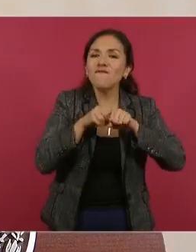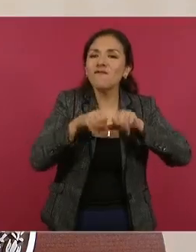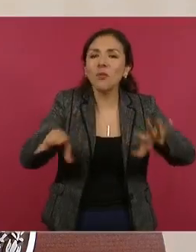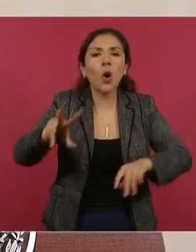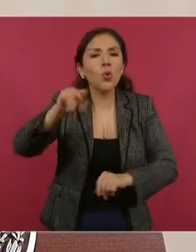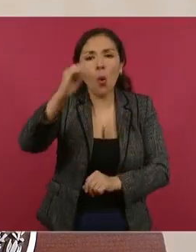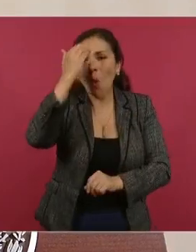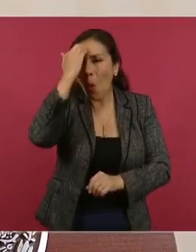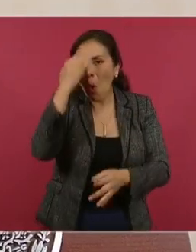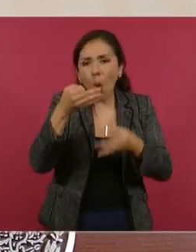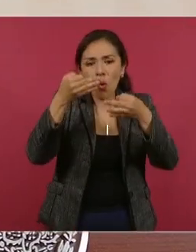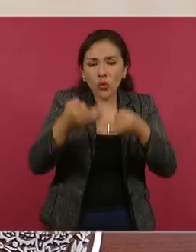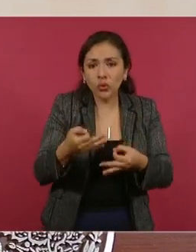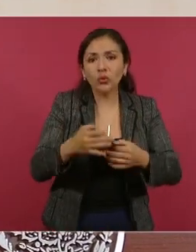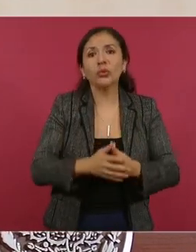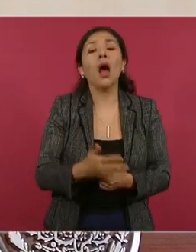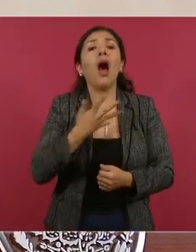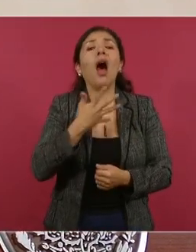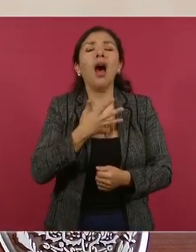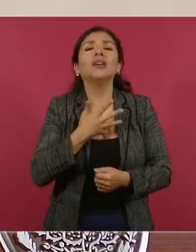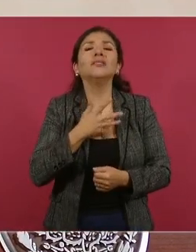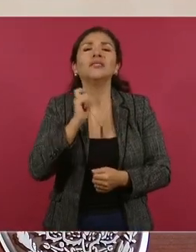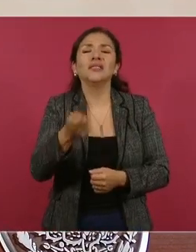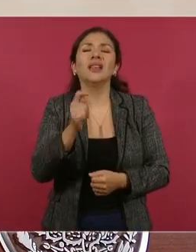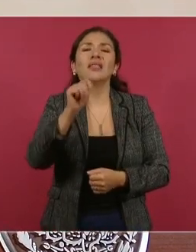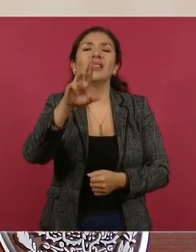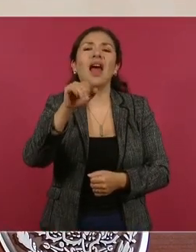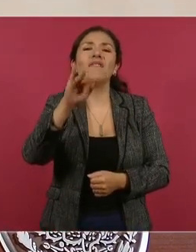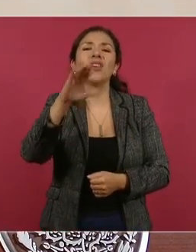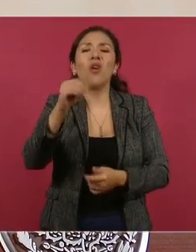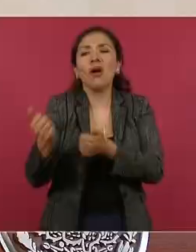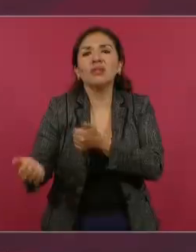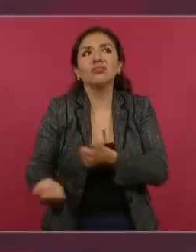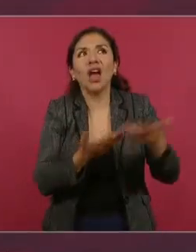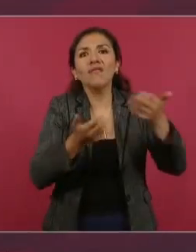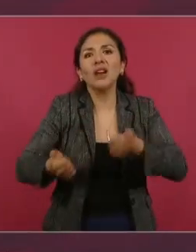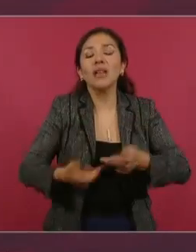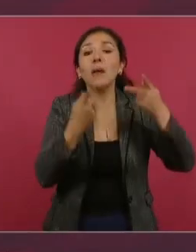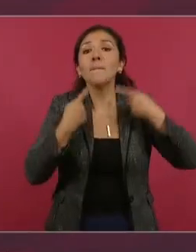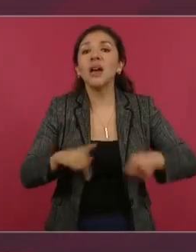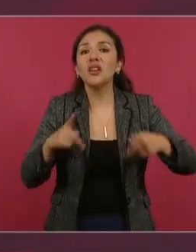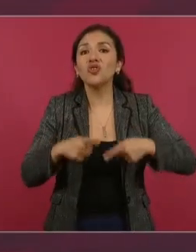y hay tráfico de personas, hay gente que